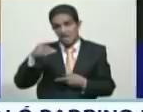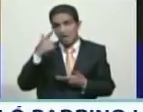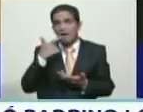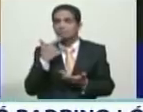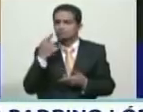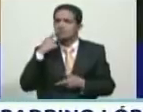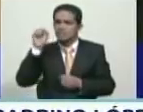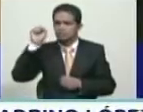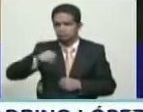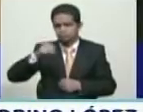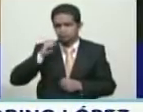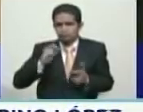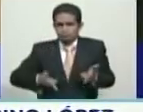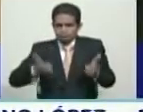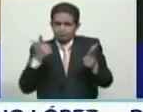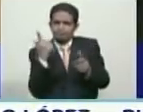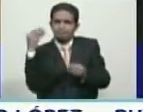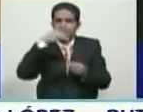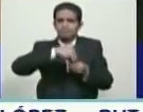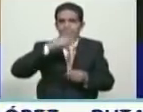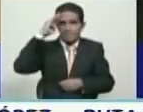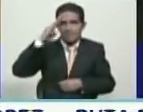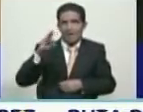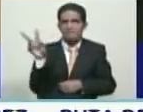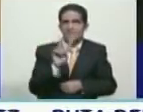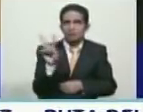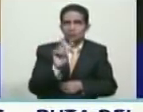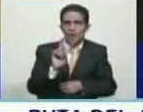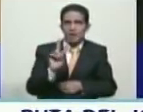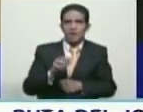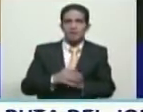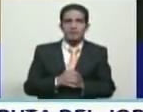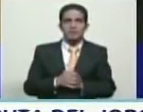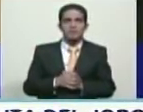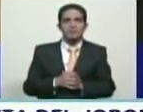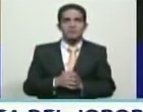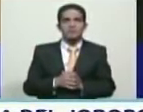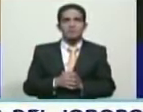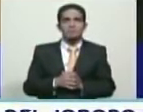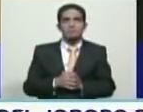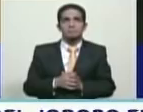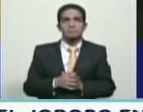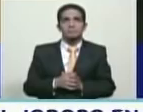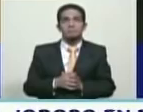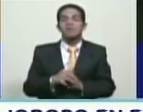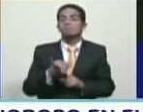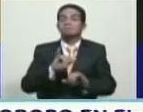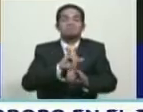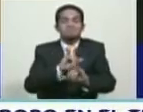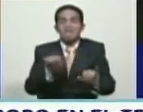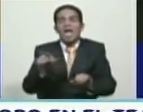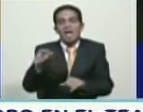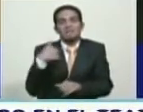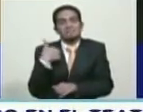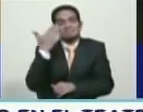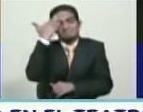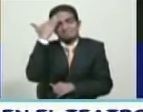para justificar una intervención militar. Ya estaban interviniendo en